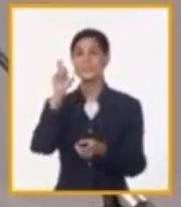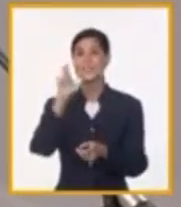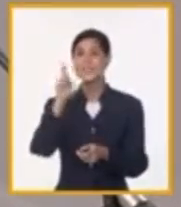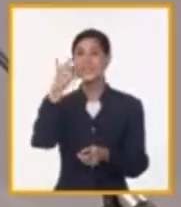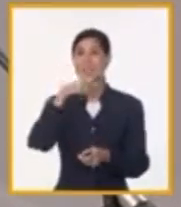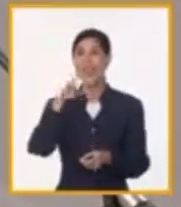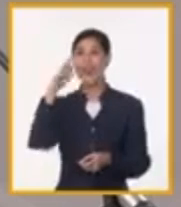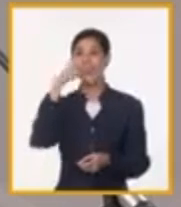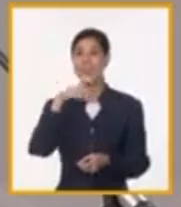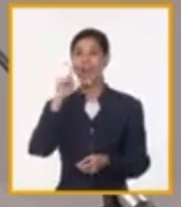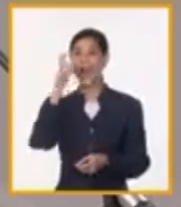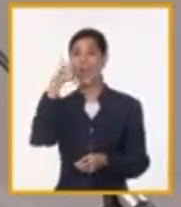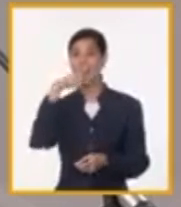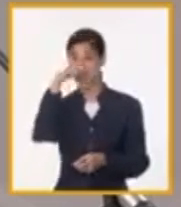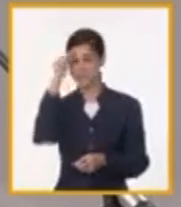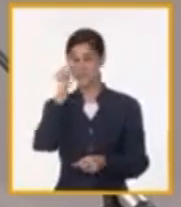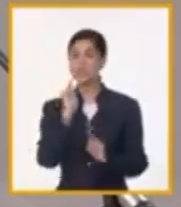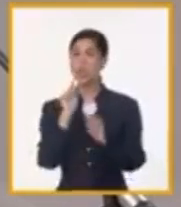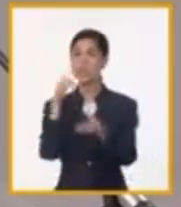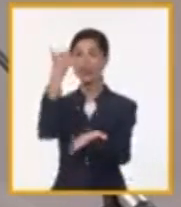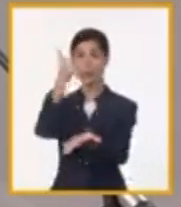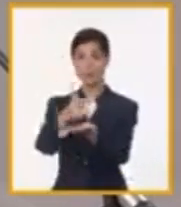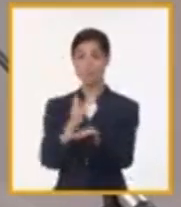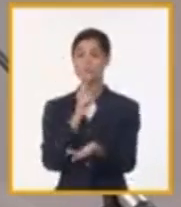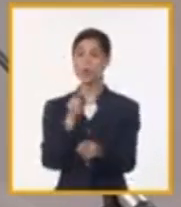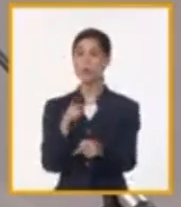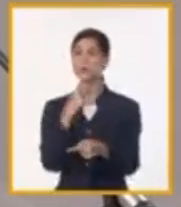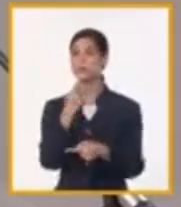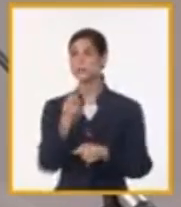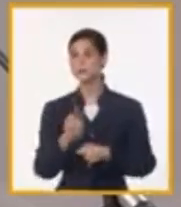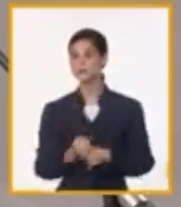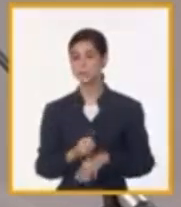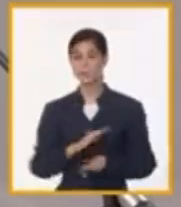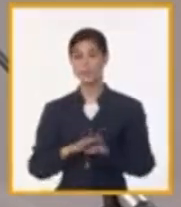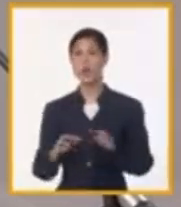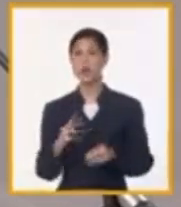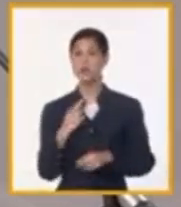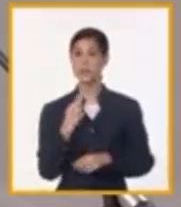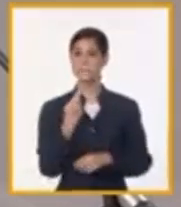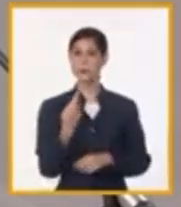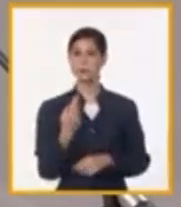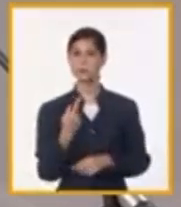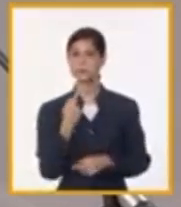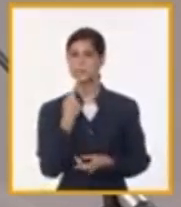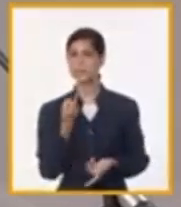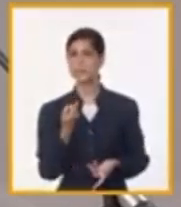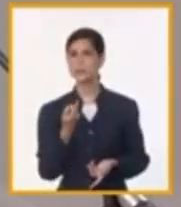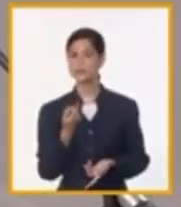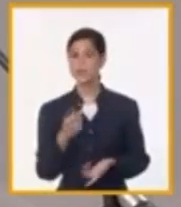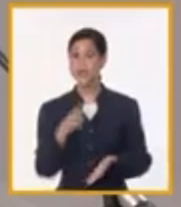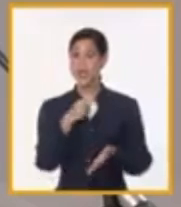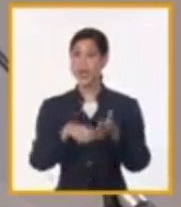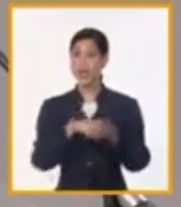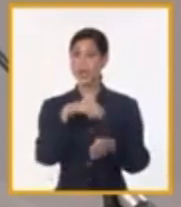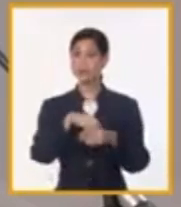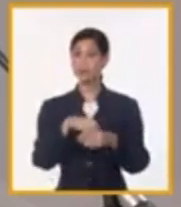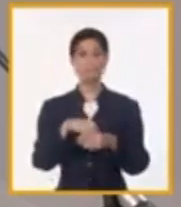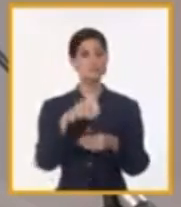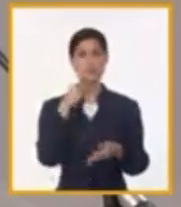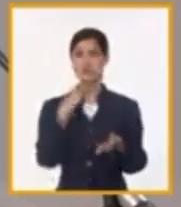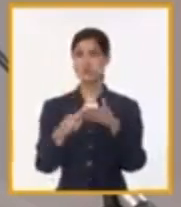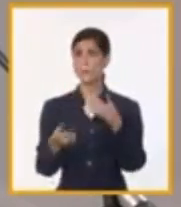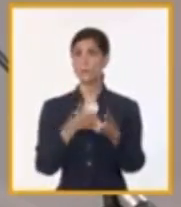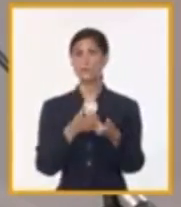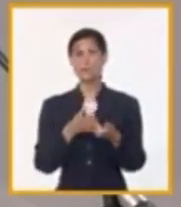gente me decía era Mira eh nosotros pase lo que pase y sea electo quien sea electo lo que no queremos es regresar al 2017